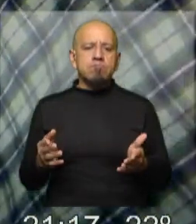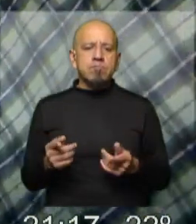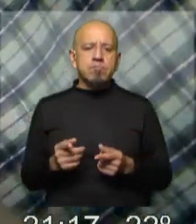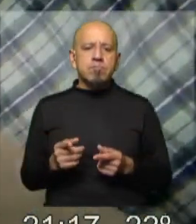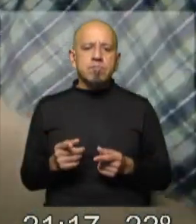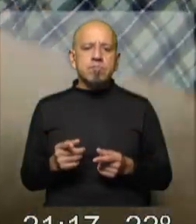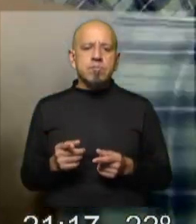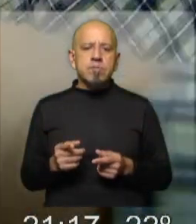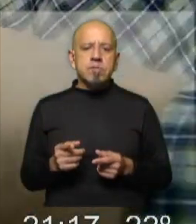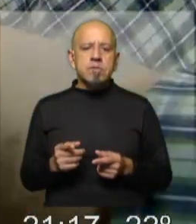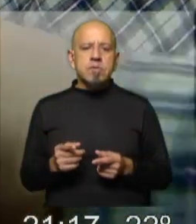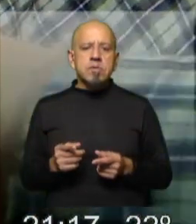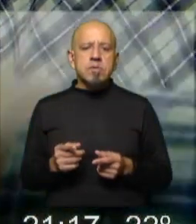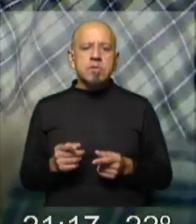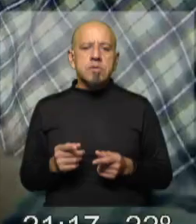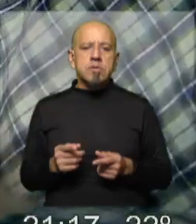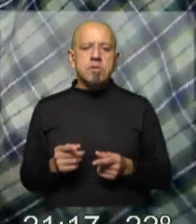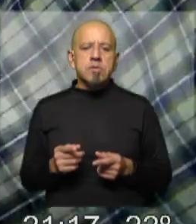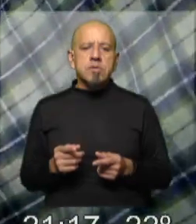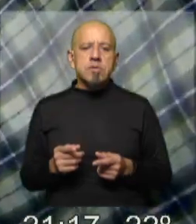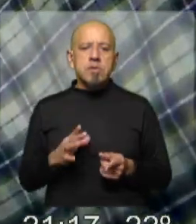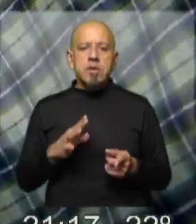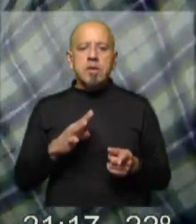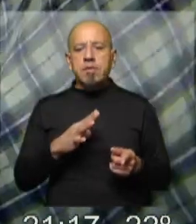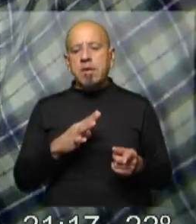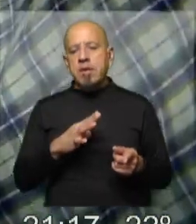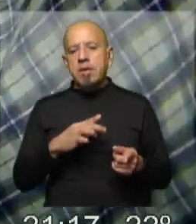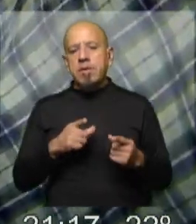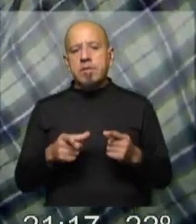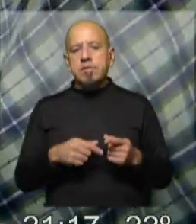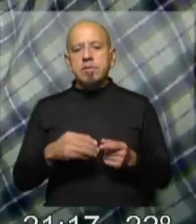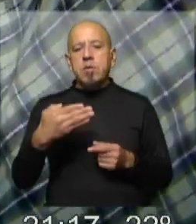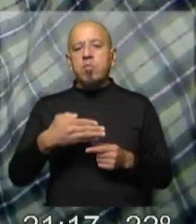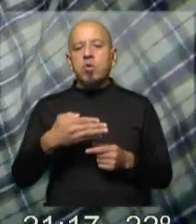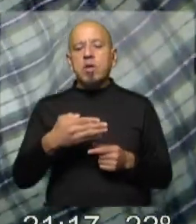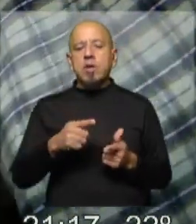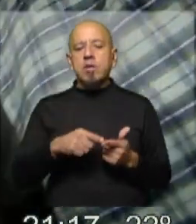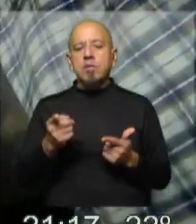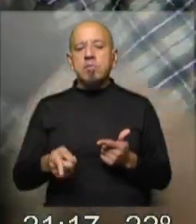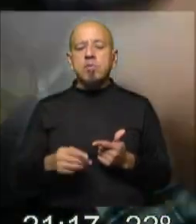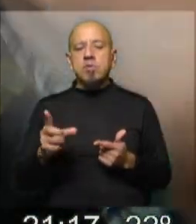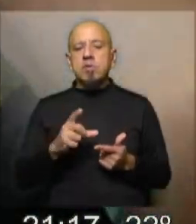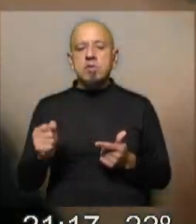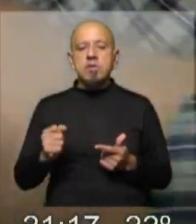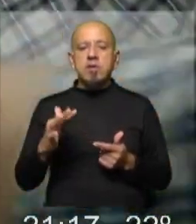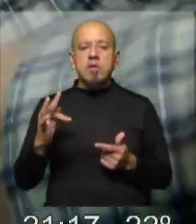Y hay. Acá, claro, son compartidas. Por un lado está Borinquen y por otro está Cienfuegos.